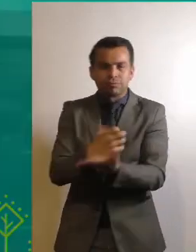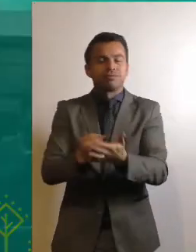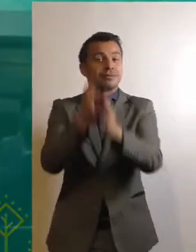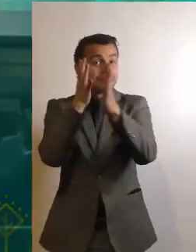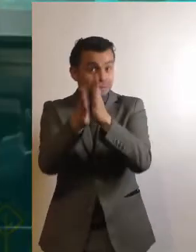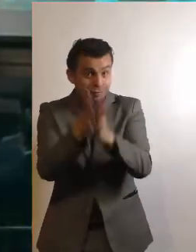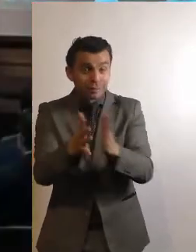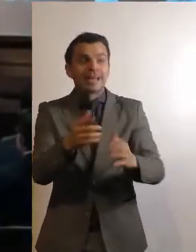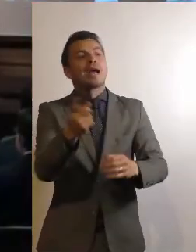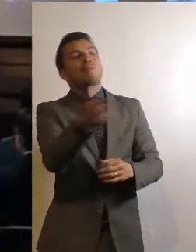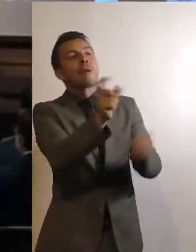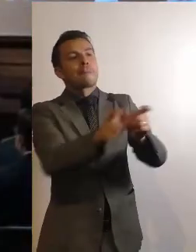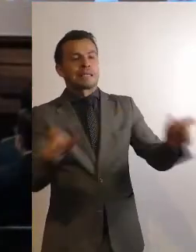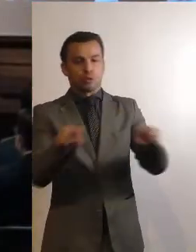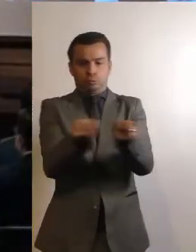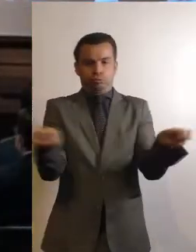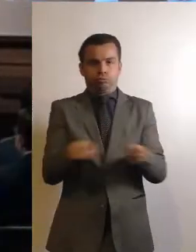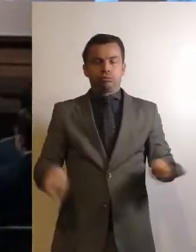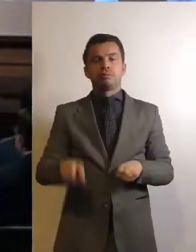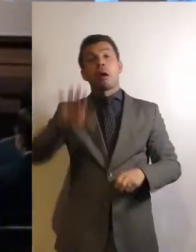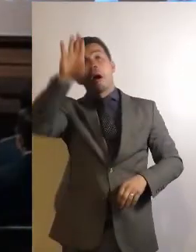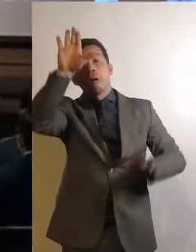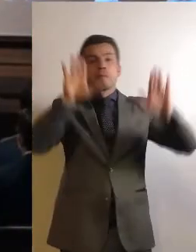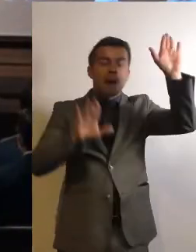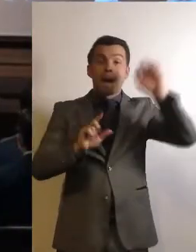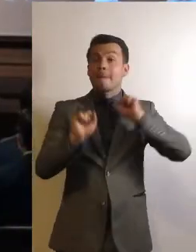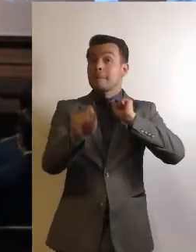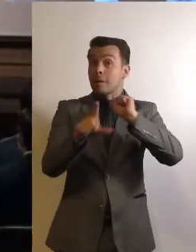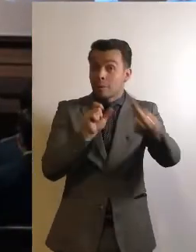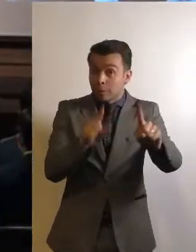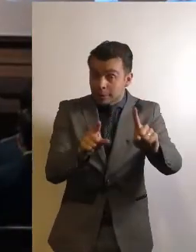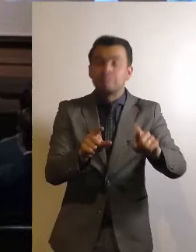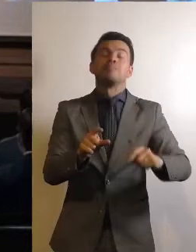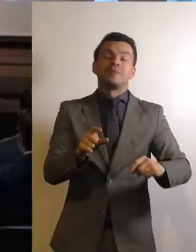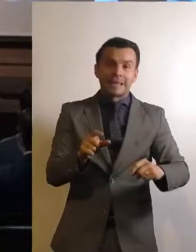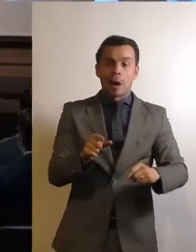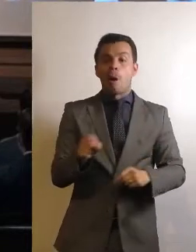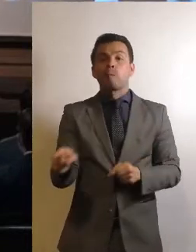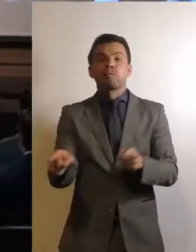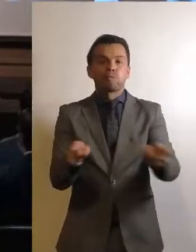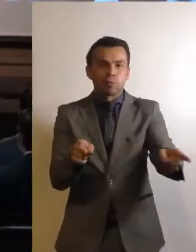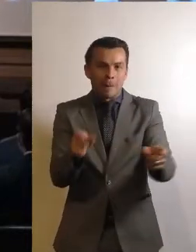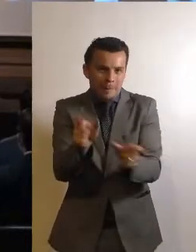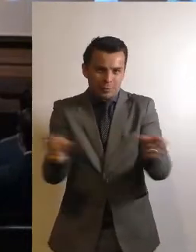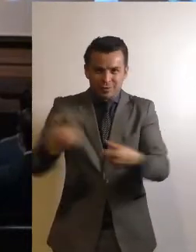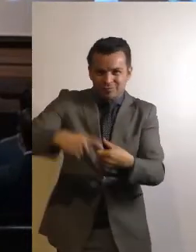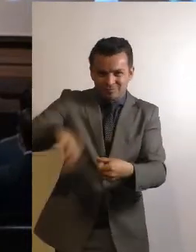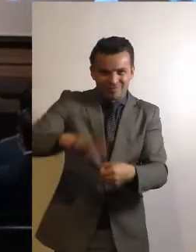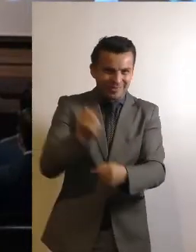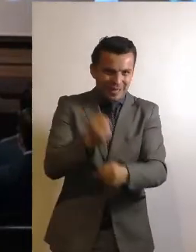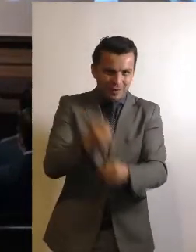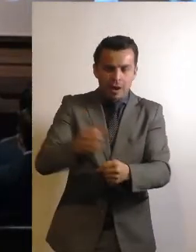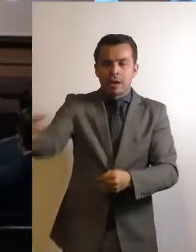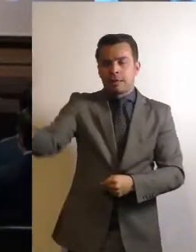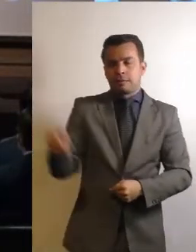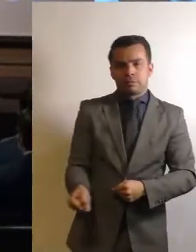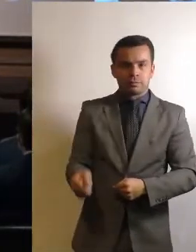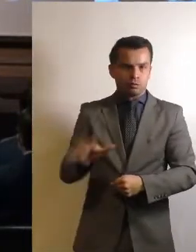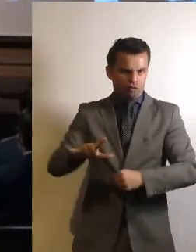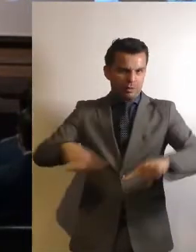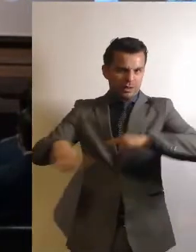que van a ser respondidas por nuestro talento humano